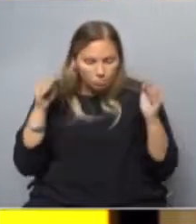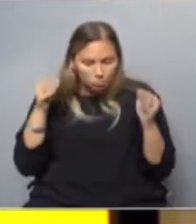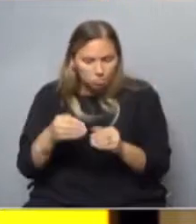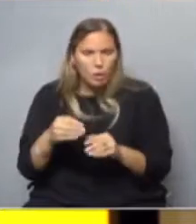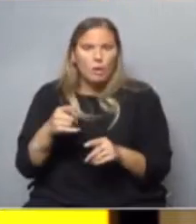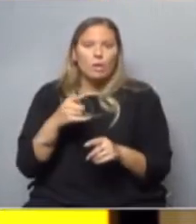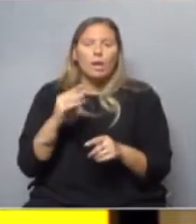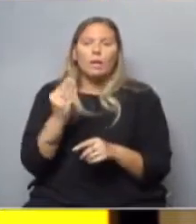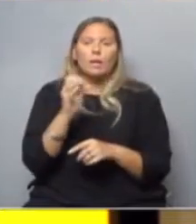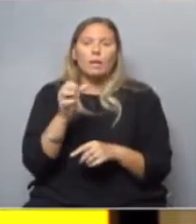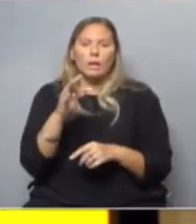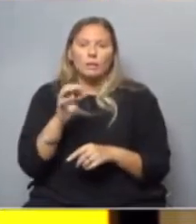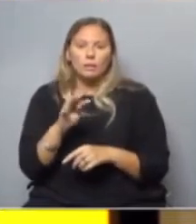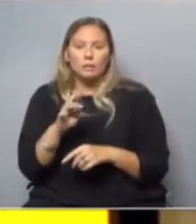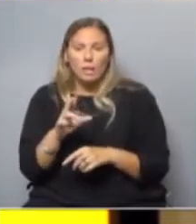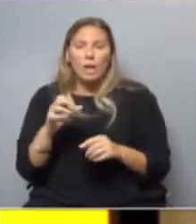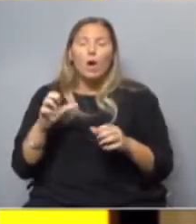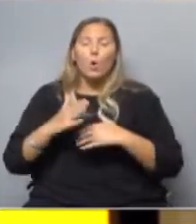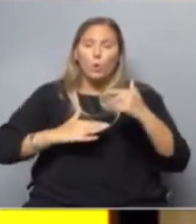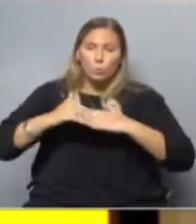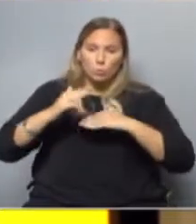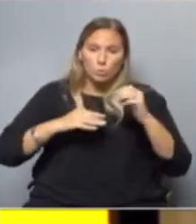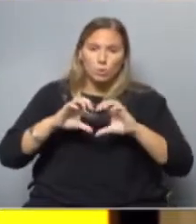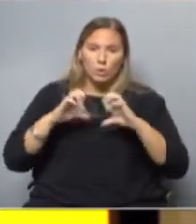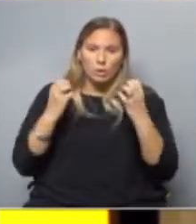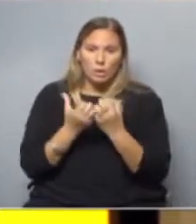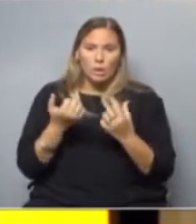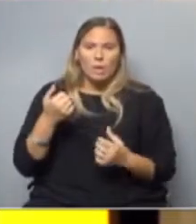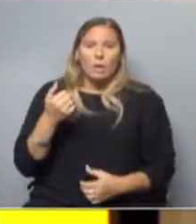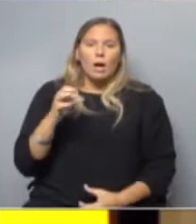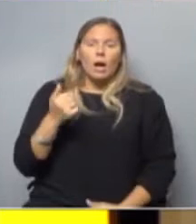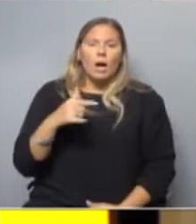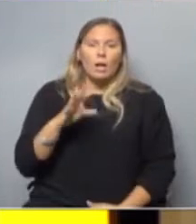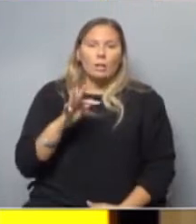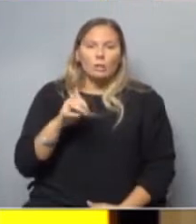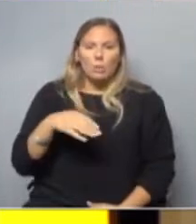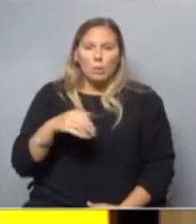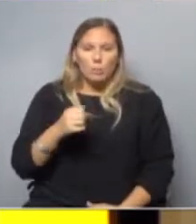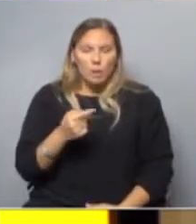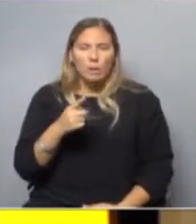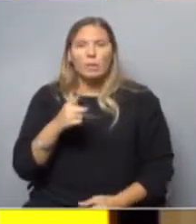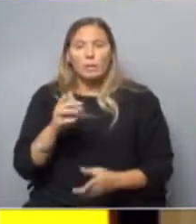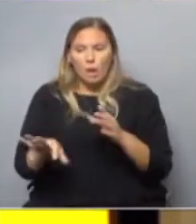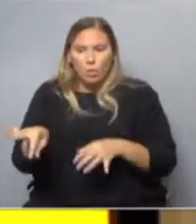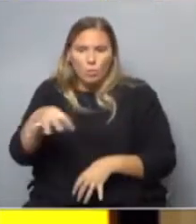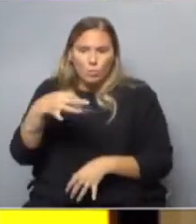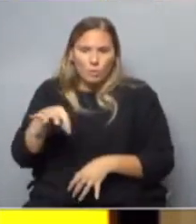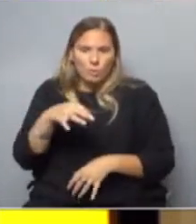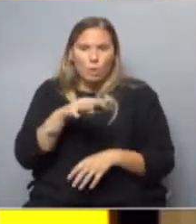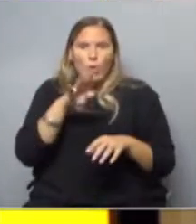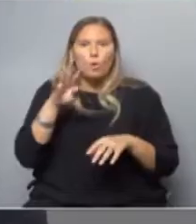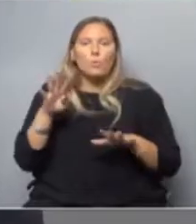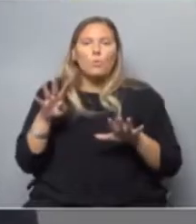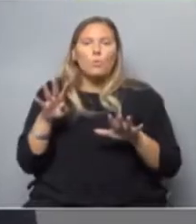en Qatar, en la construcción de los estadios Al Tumama, Al Bayt y fundamentalmente esta cosa única que es el